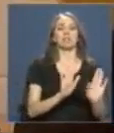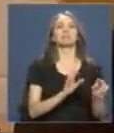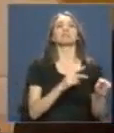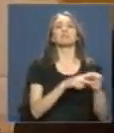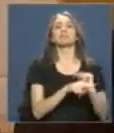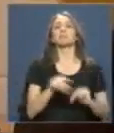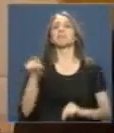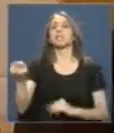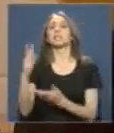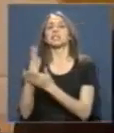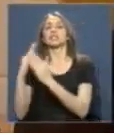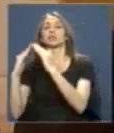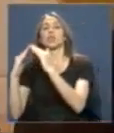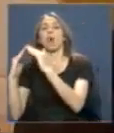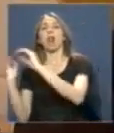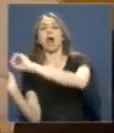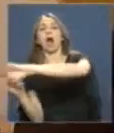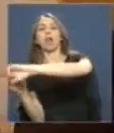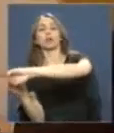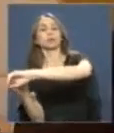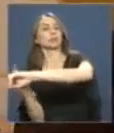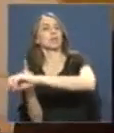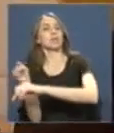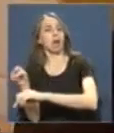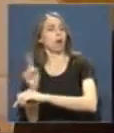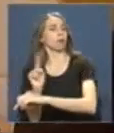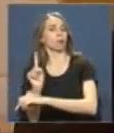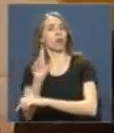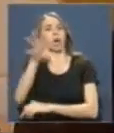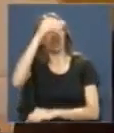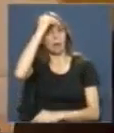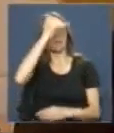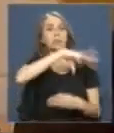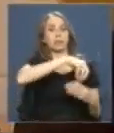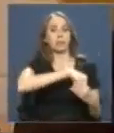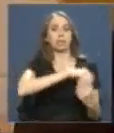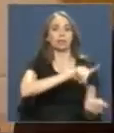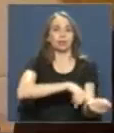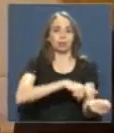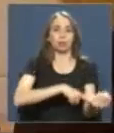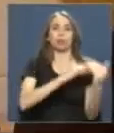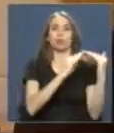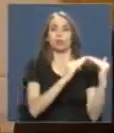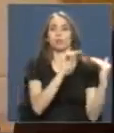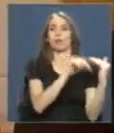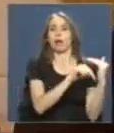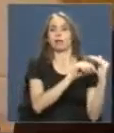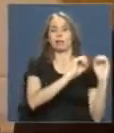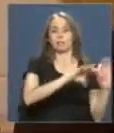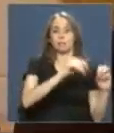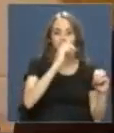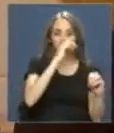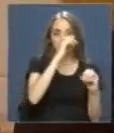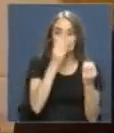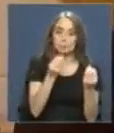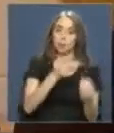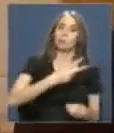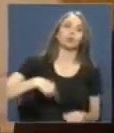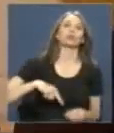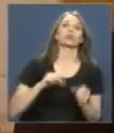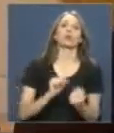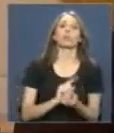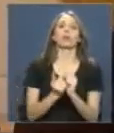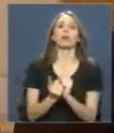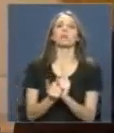se tienen que aprender en la casa. Y yo creo que en eso tenemos un desafío de cómo hacer que en definitiva seamos capaces de tener